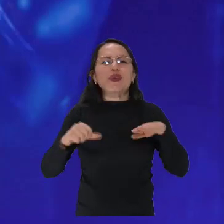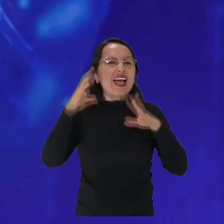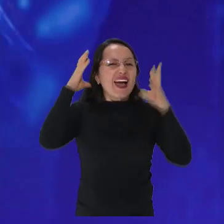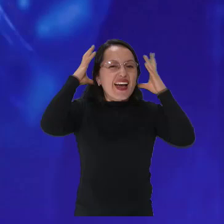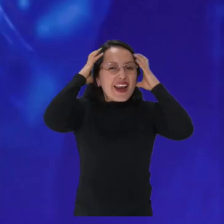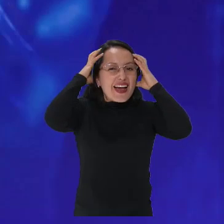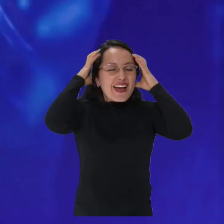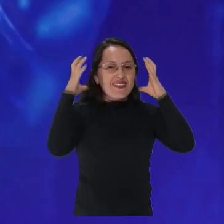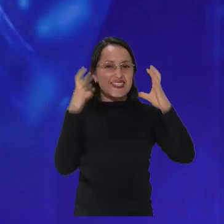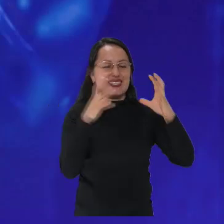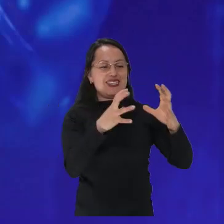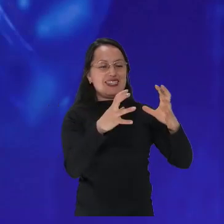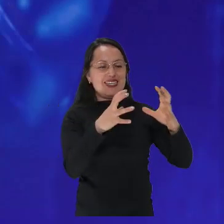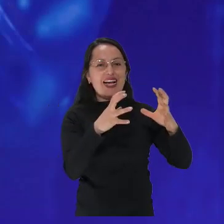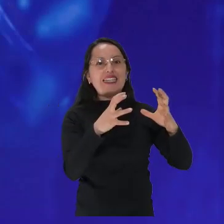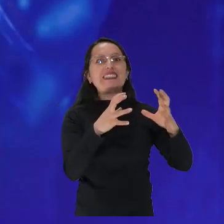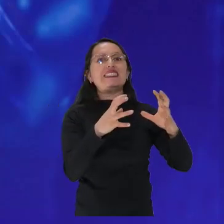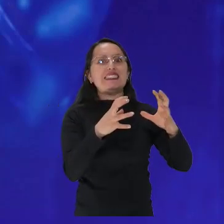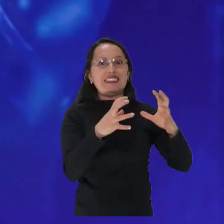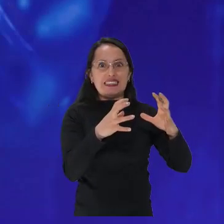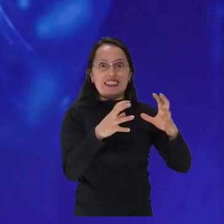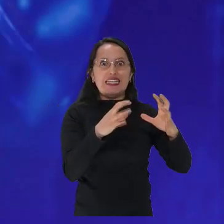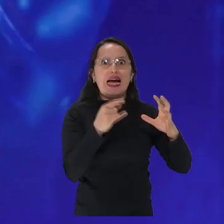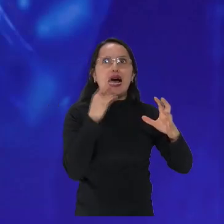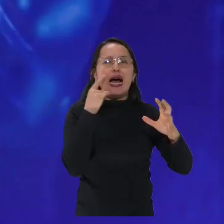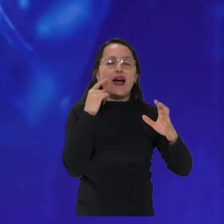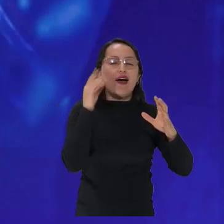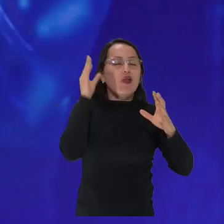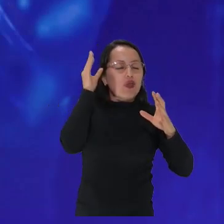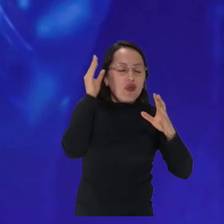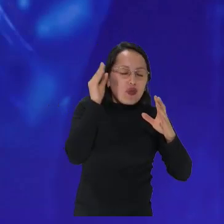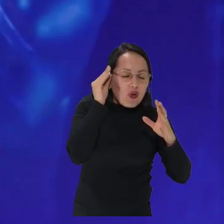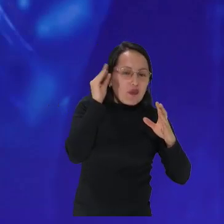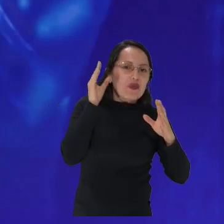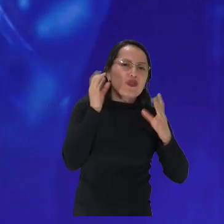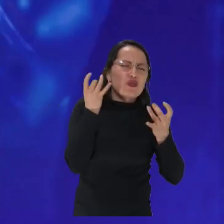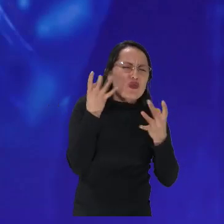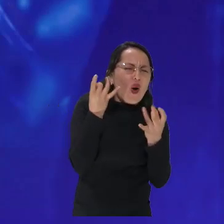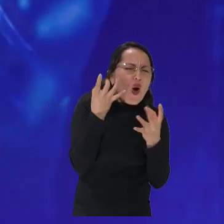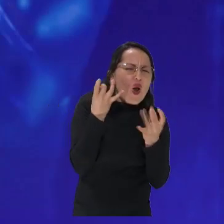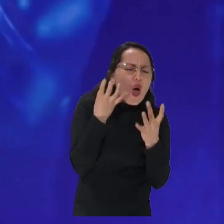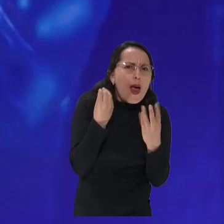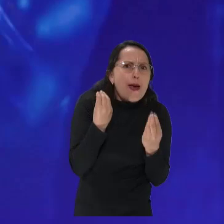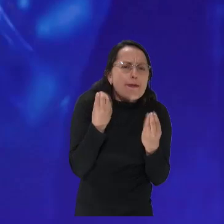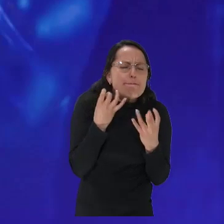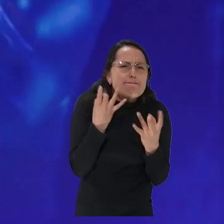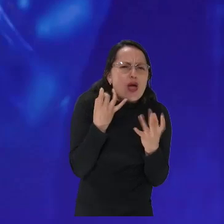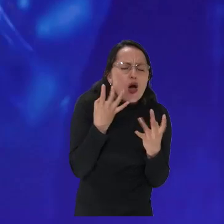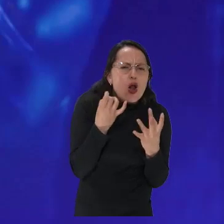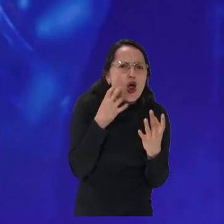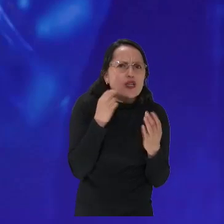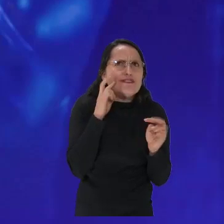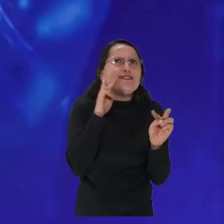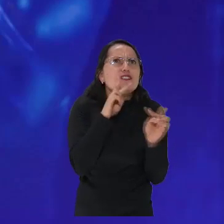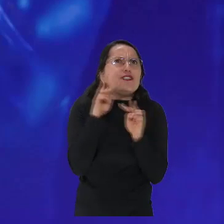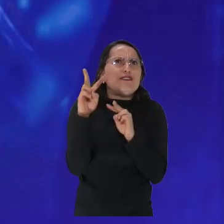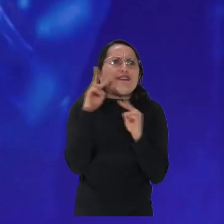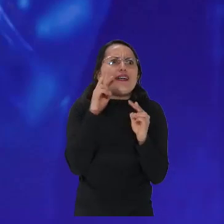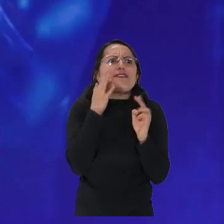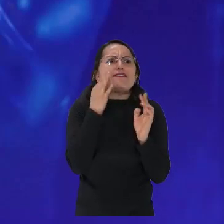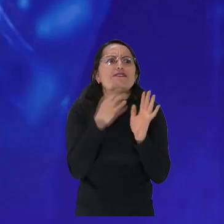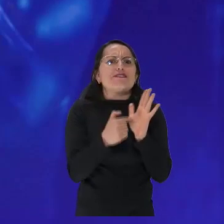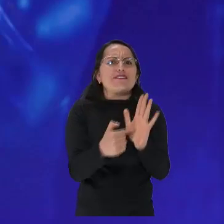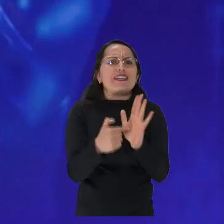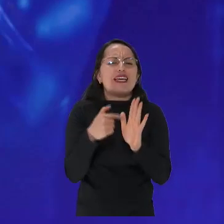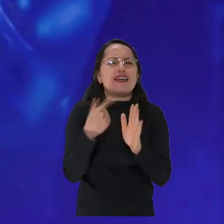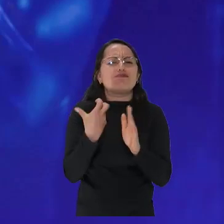cráneo, probablemente sin anestesia y probablemente otras personas aprendiendo y viendo cómo sucedía esto. De hecho, hay